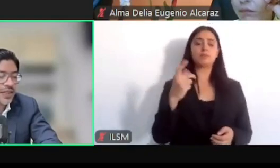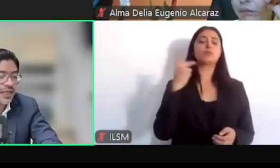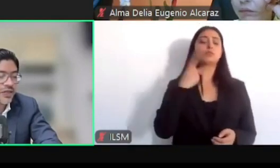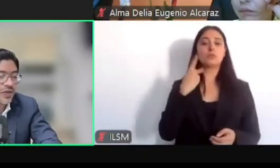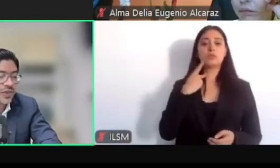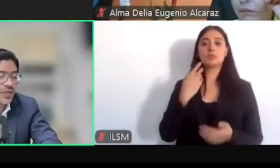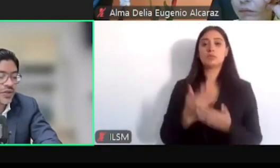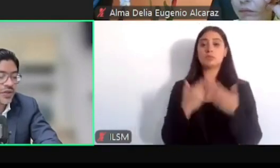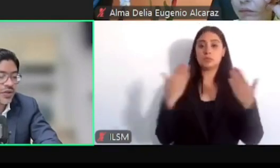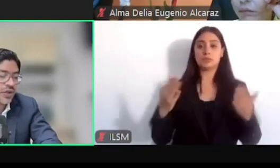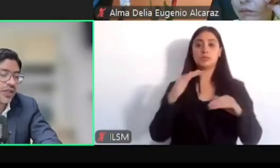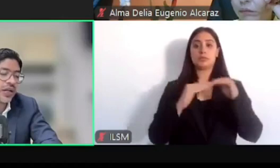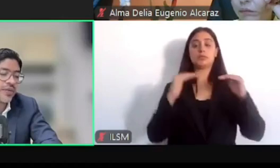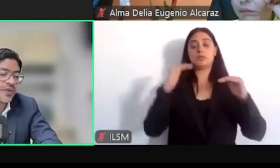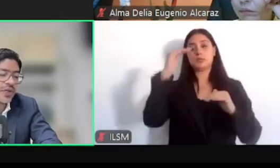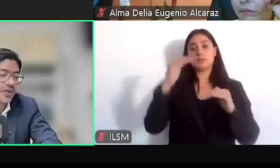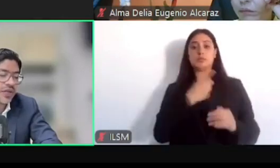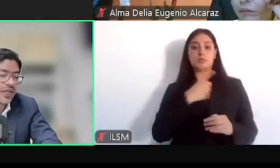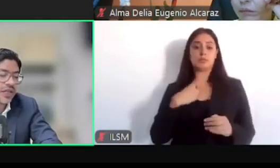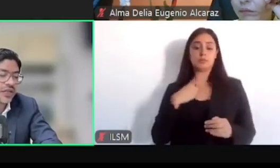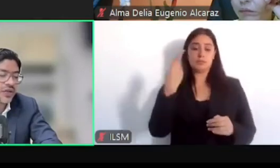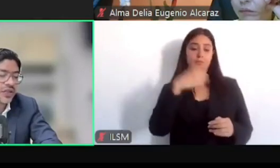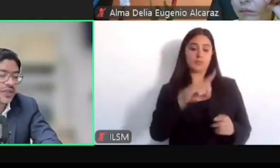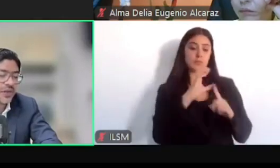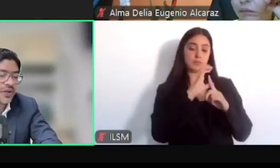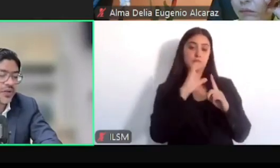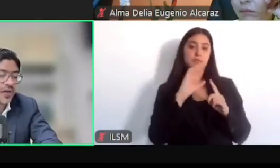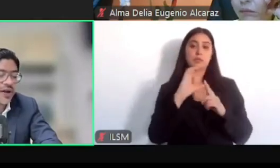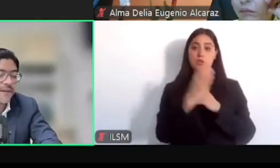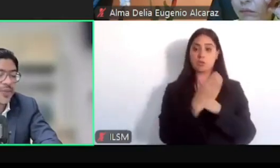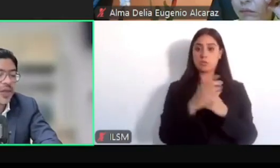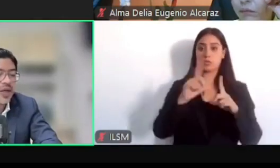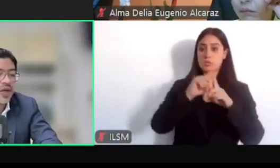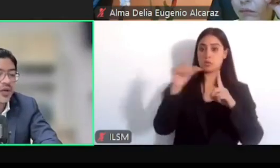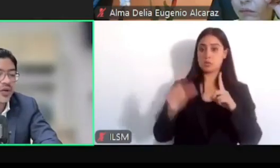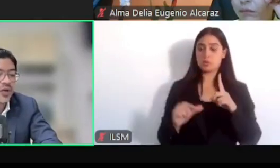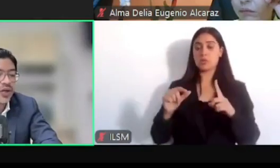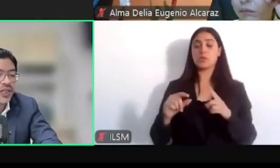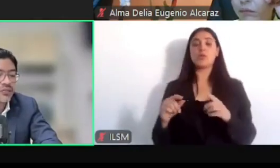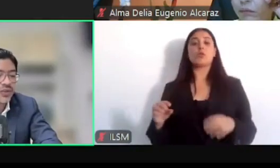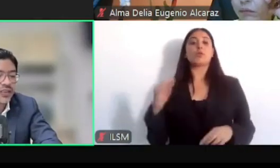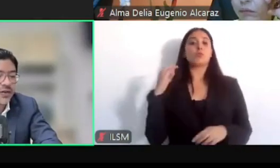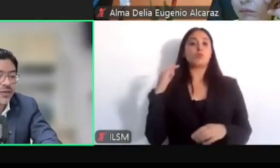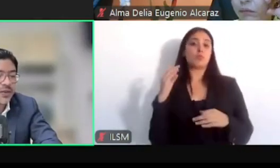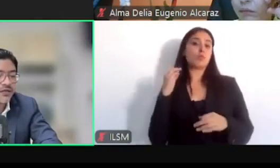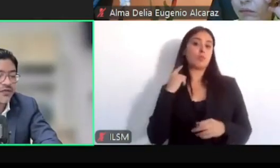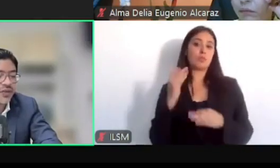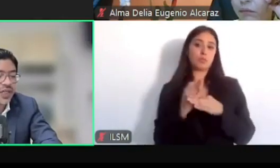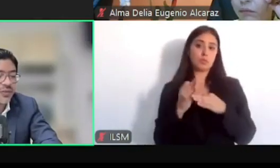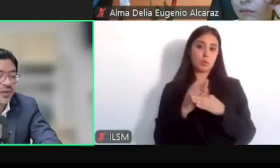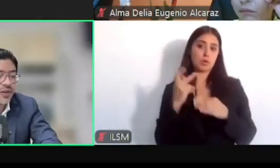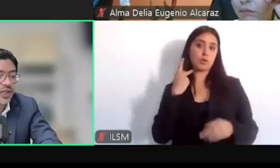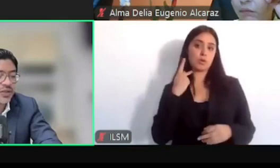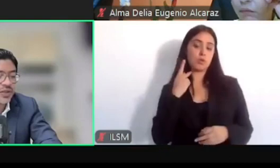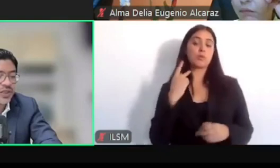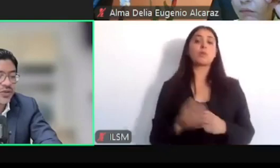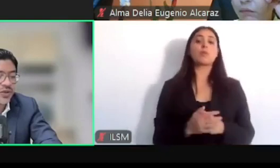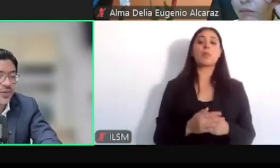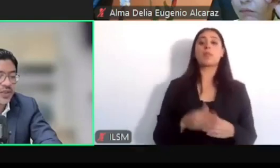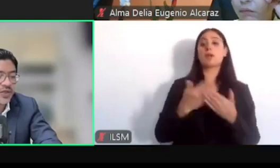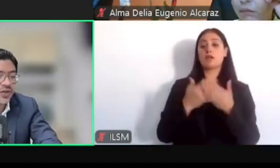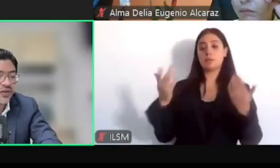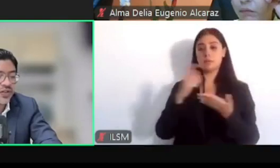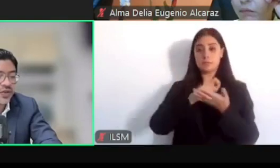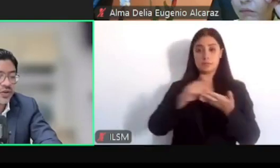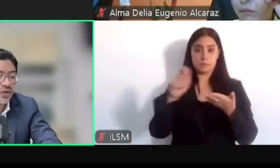maximizar El derecho de petición se ordena la Comisión Nacional de elecciones del partido Morena que otorgue respuesta debidamente fundada y motivada su escrito